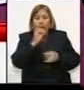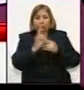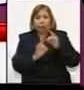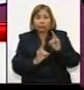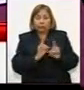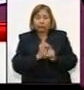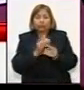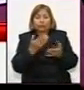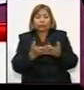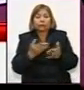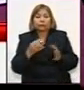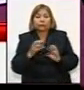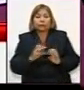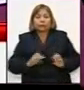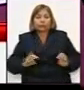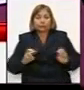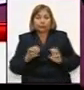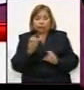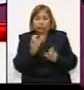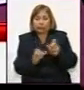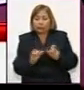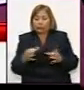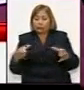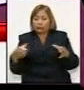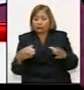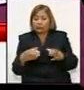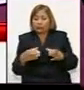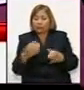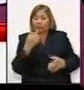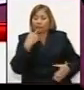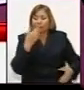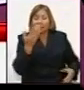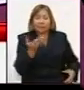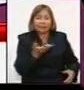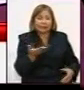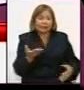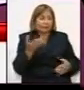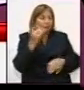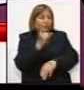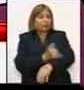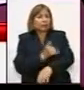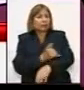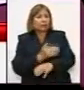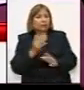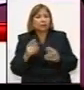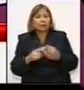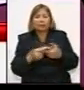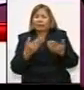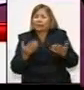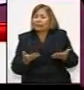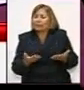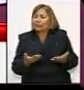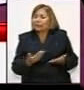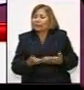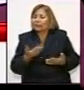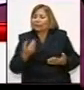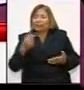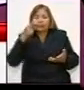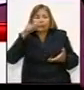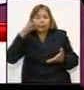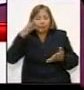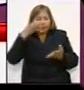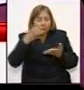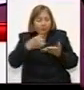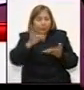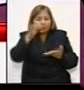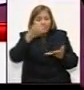inmunidad parlamentaria. El Congreso, señores, es una entidad que entre sus funciones está la de fiscalizar